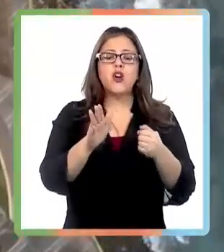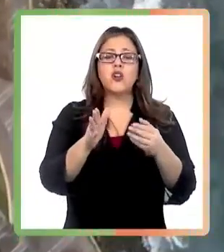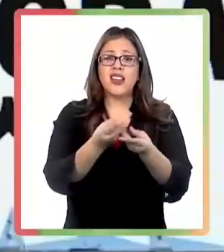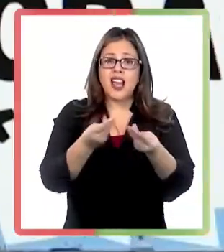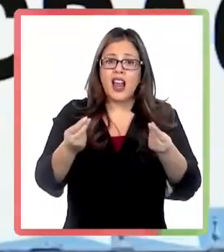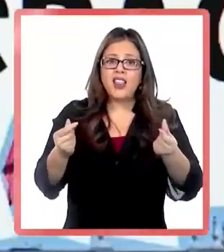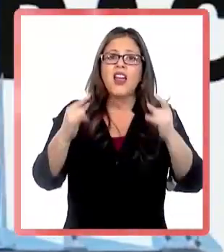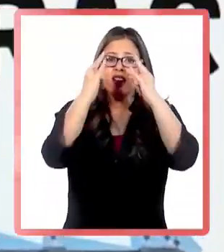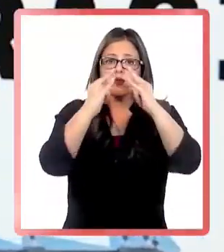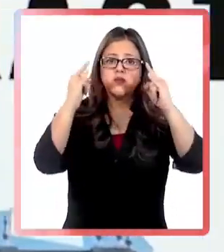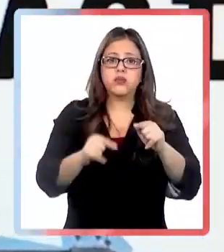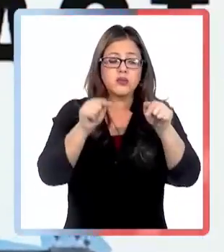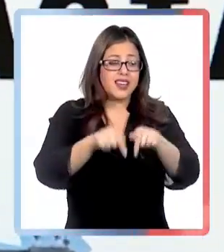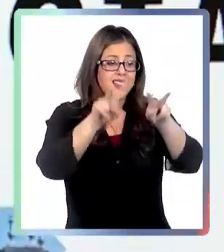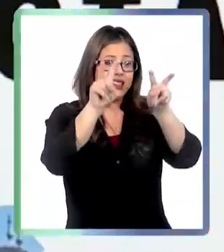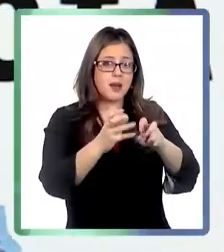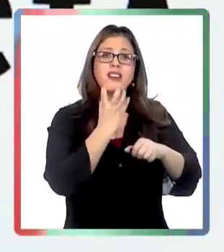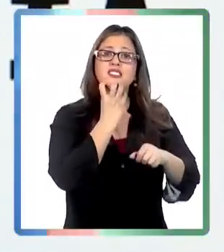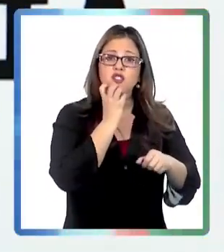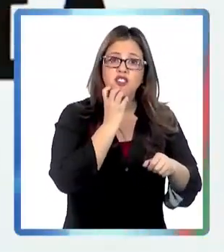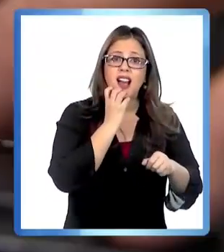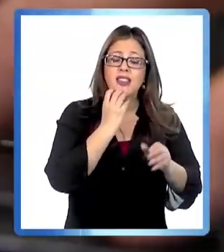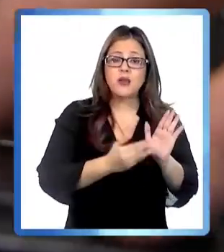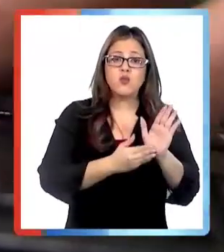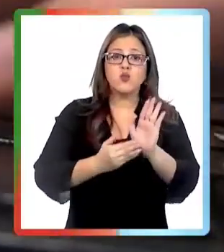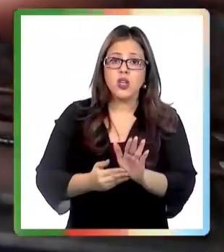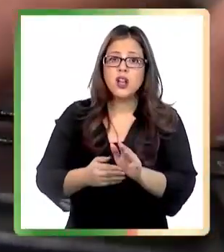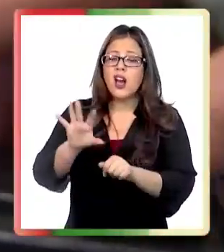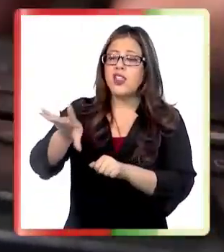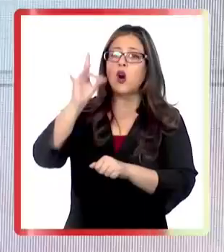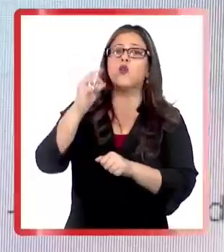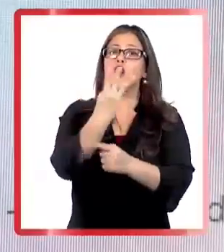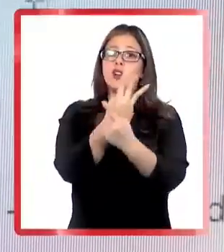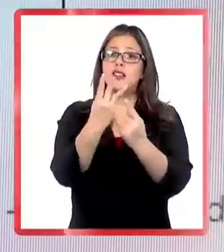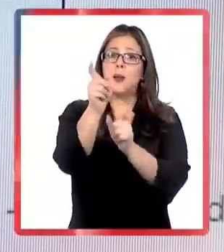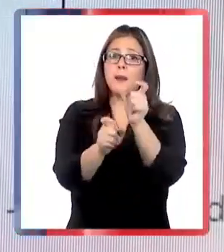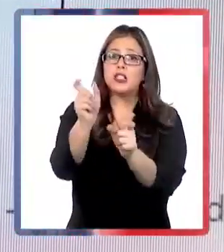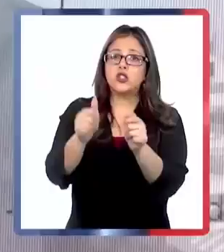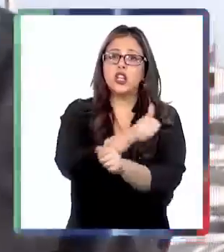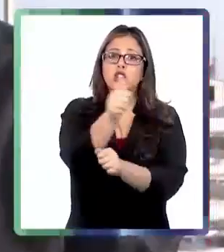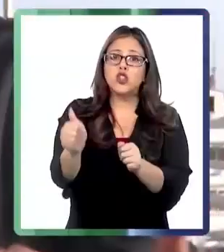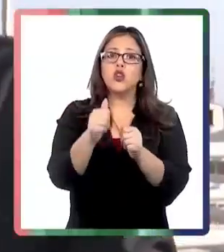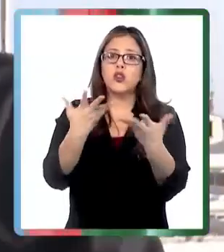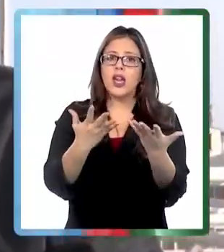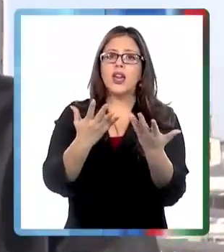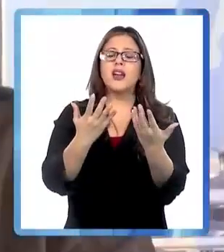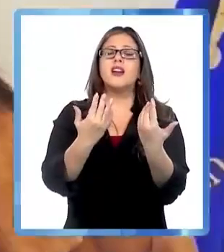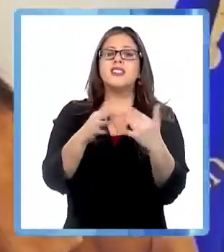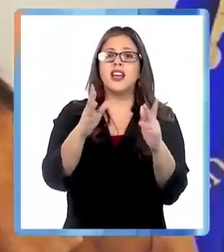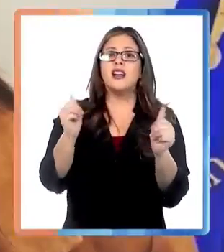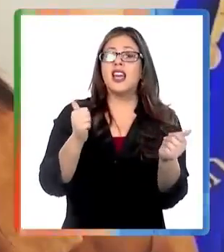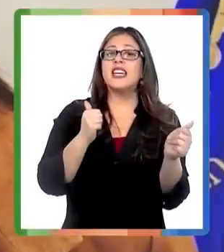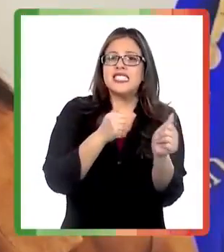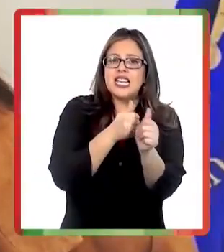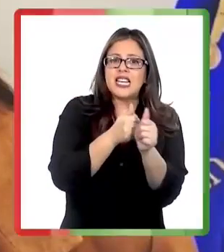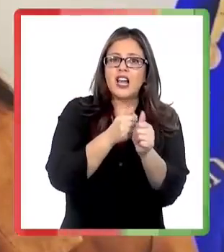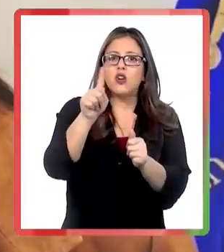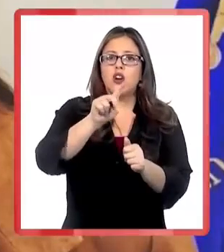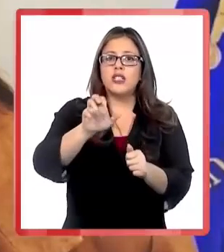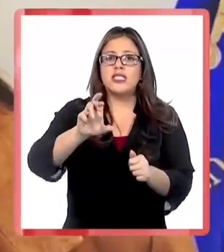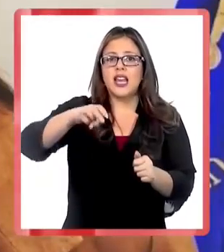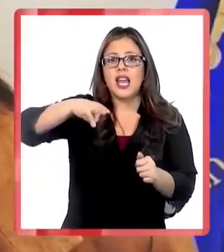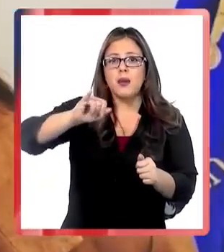en Antofagasta dejó al descubierto que los tres involucrados eran todos cercanos: el seremi Carlos Contreras, el líder de la